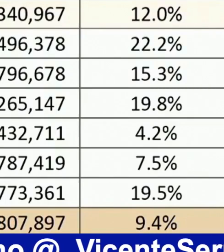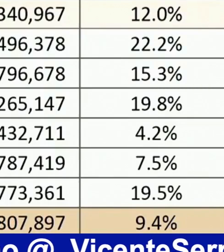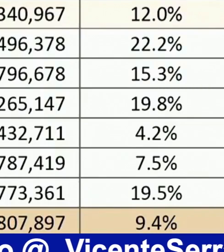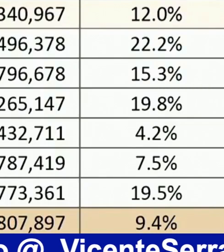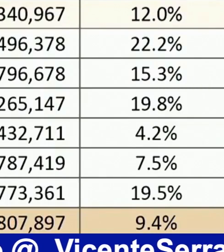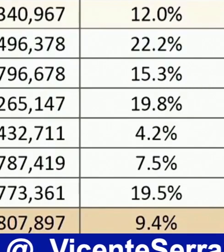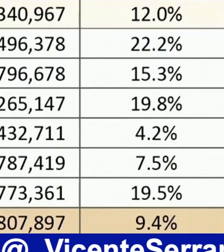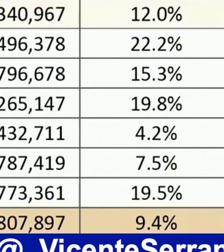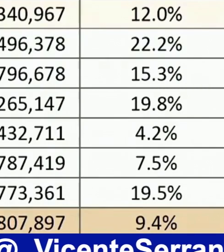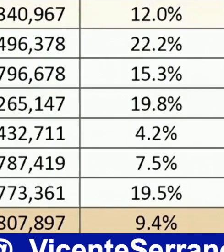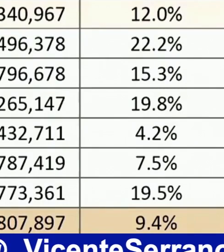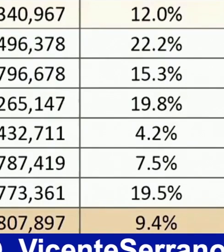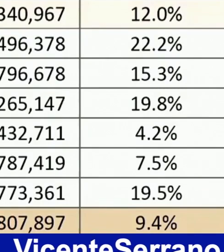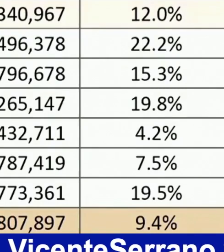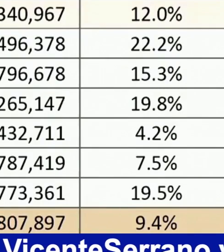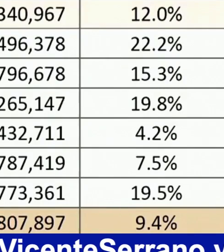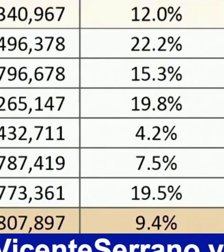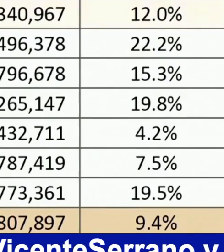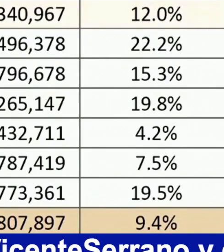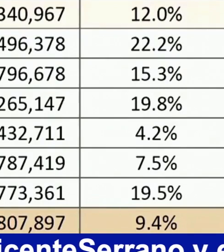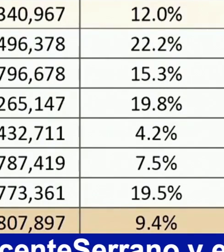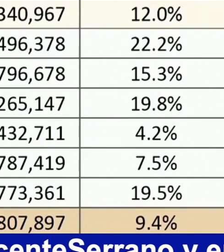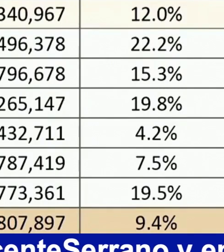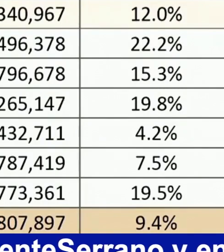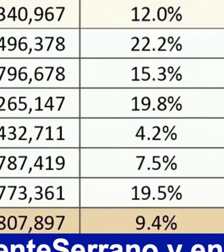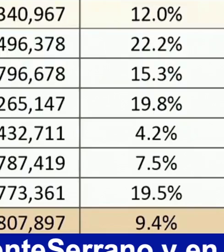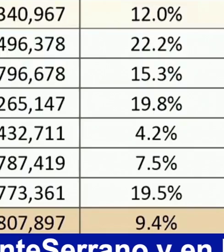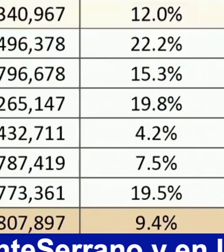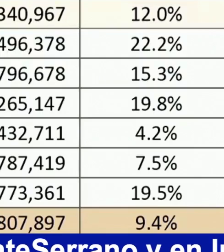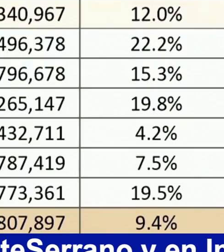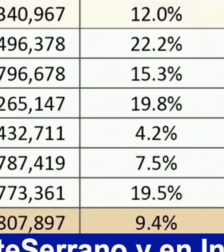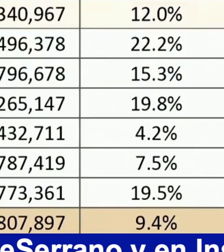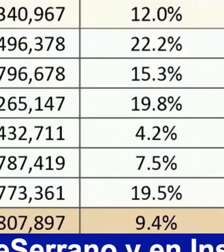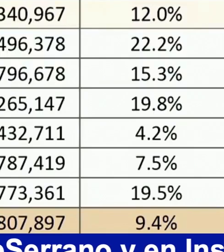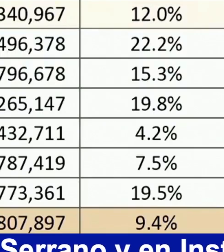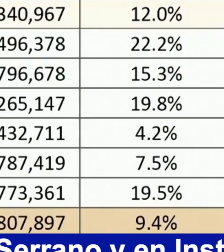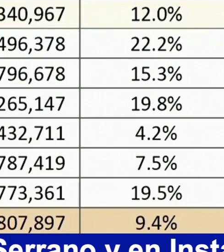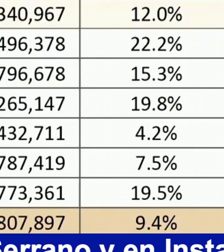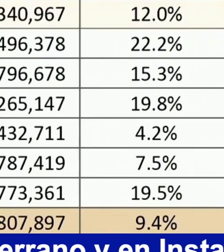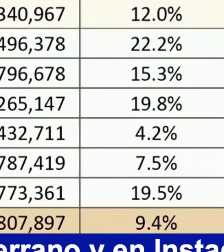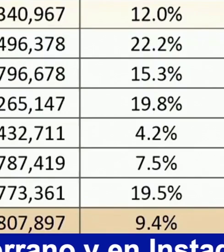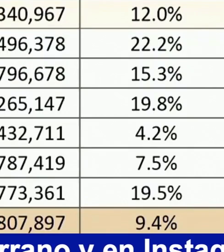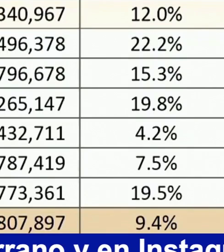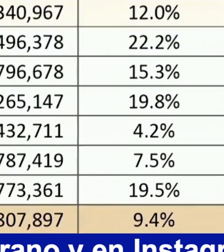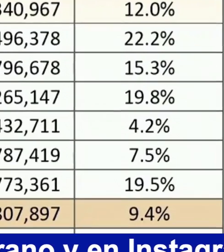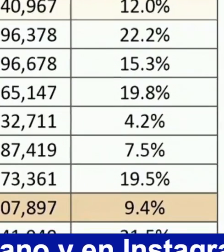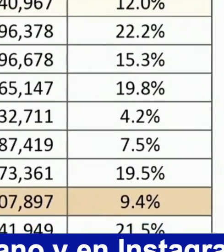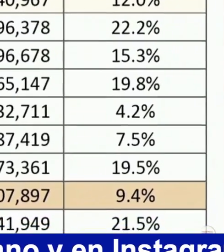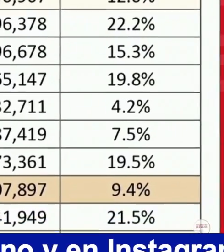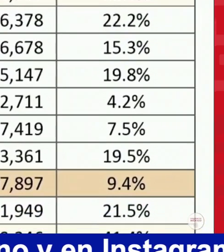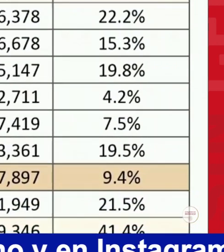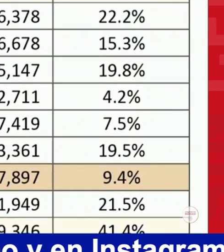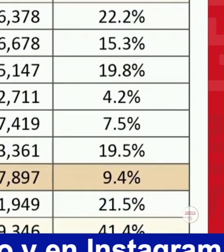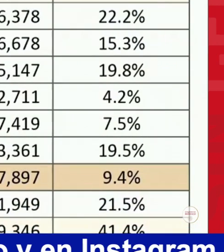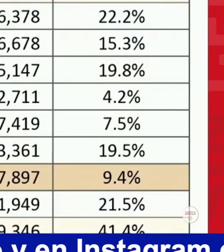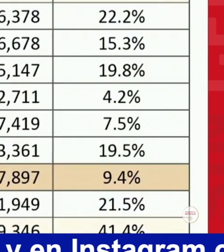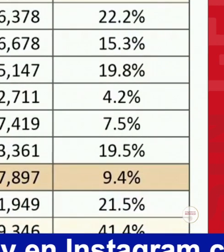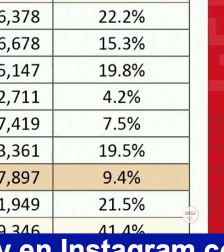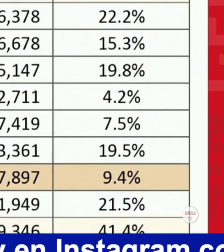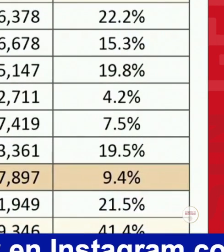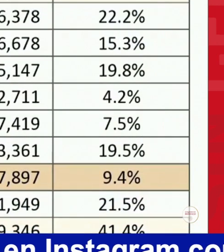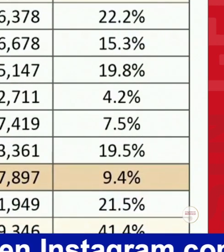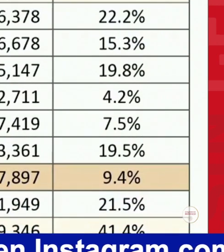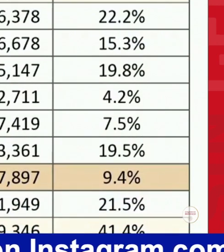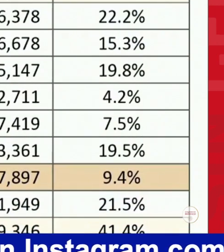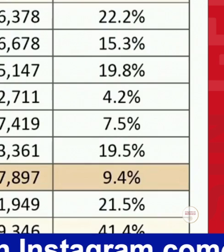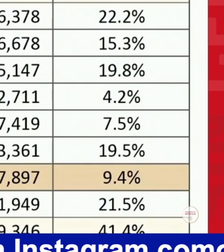Tenemos en total alrededor de 20 millones, o sea, tenemos vacunas. En